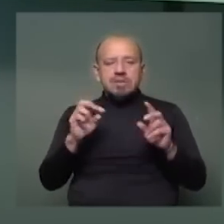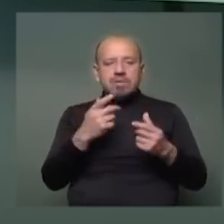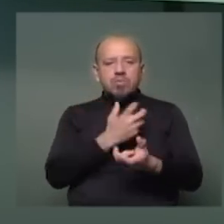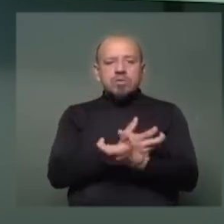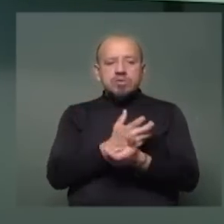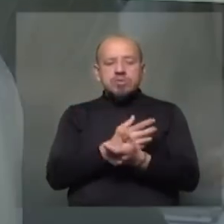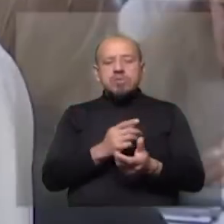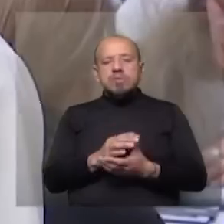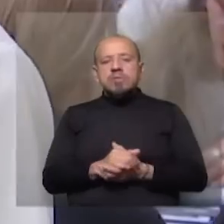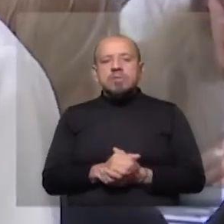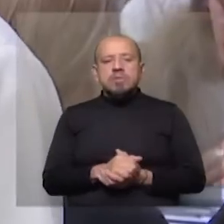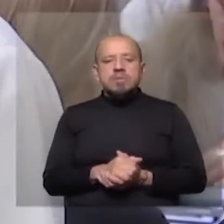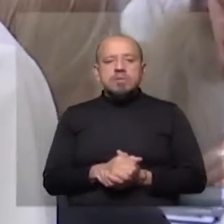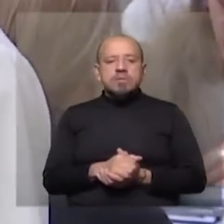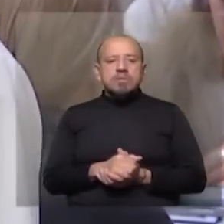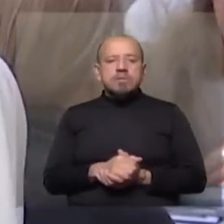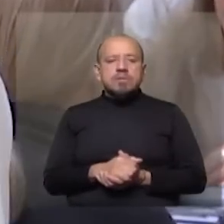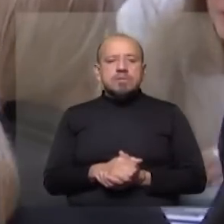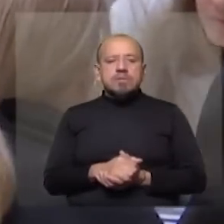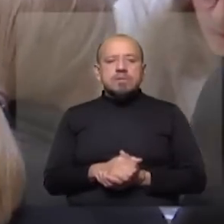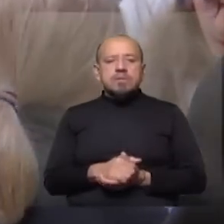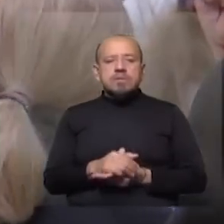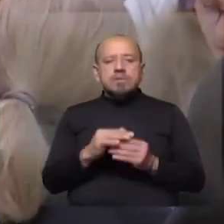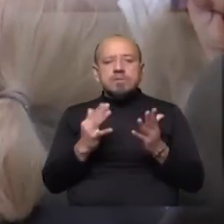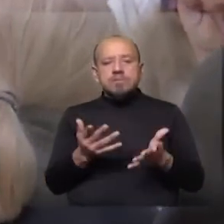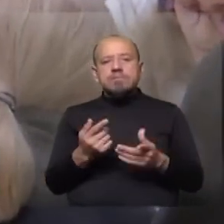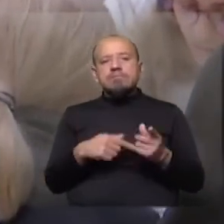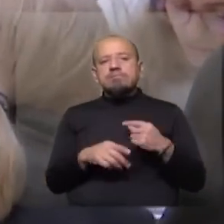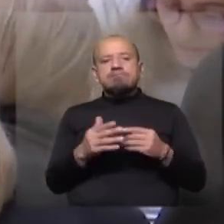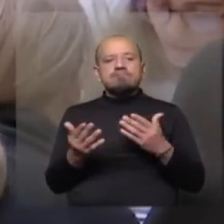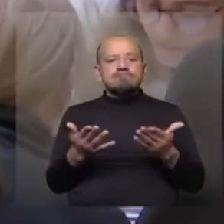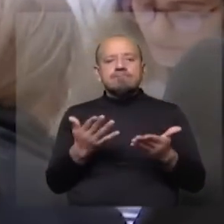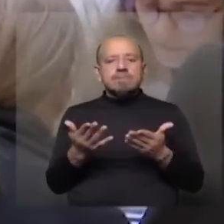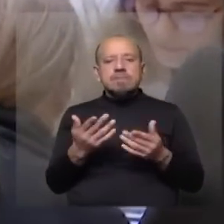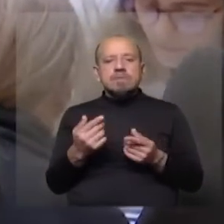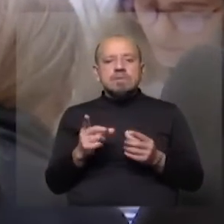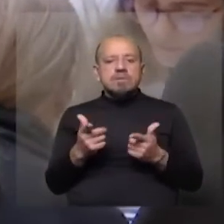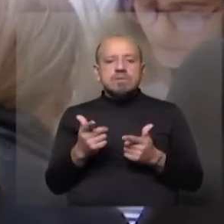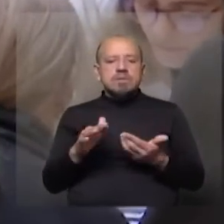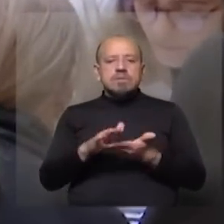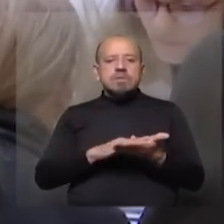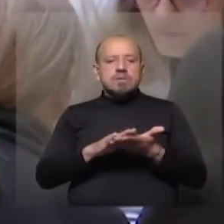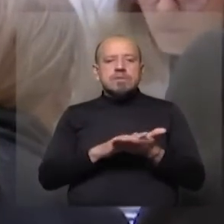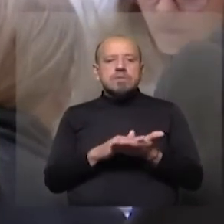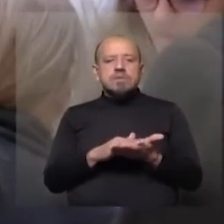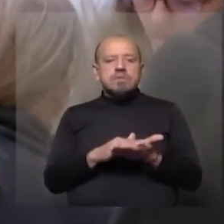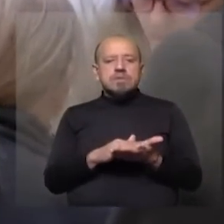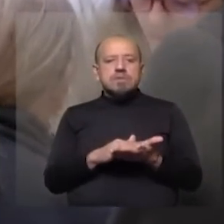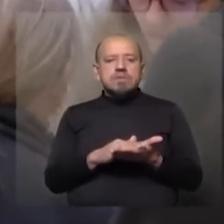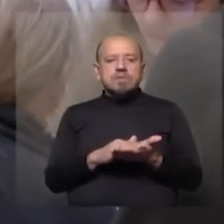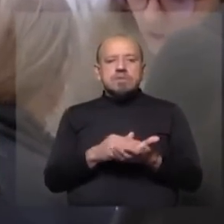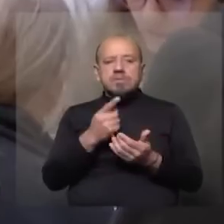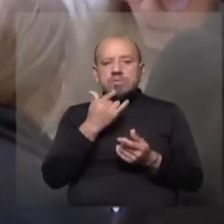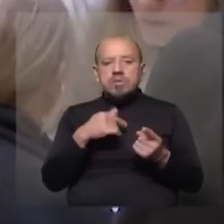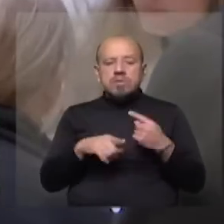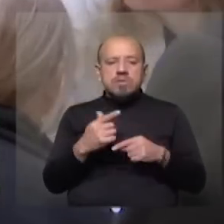de clínicas es silencioso Por lo general no tiene no suele tener síntomas eh Por ejemplo